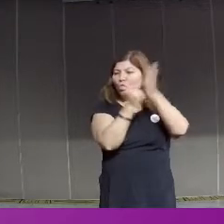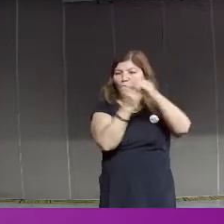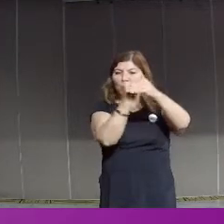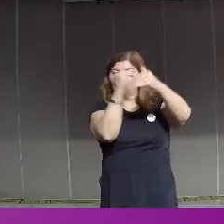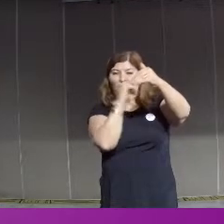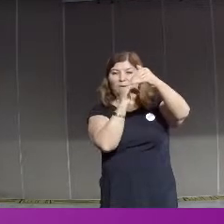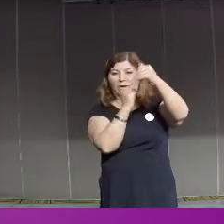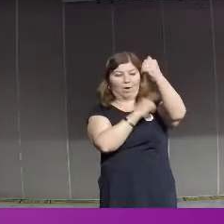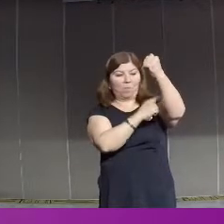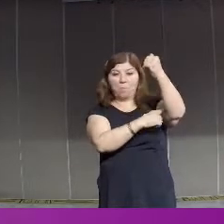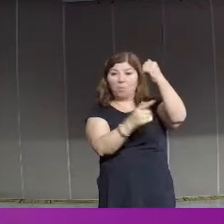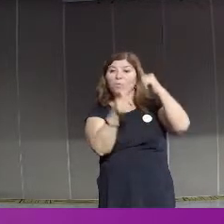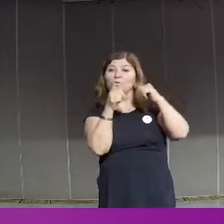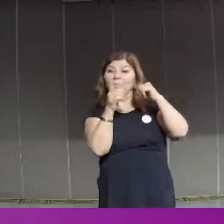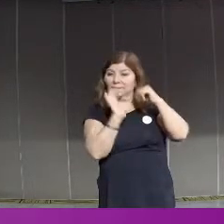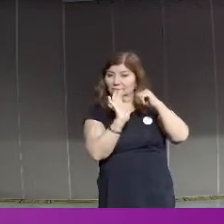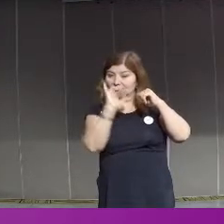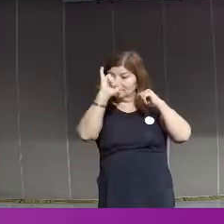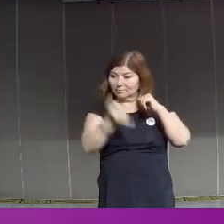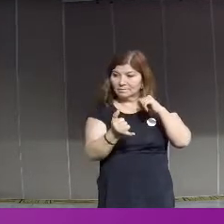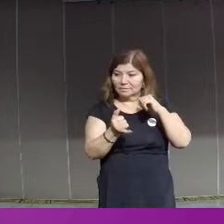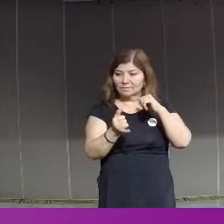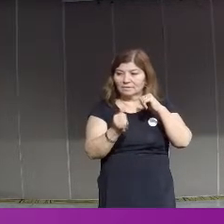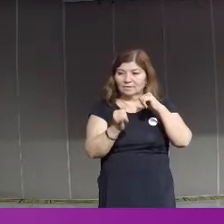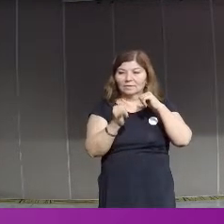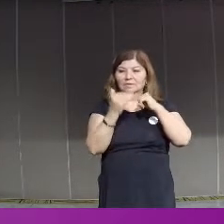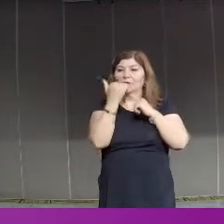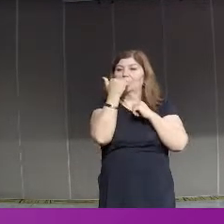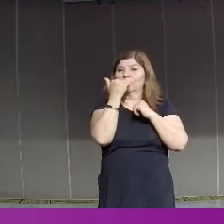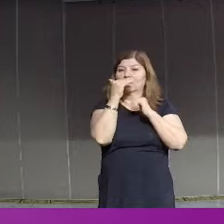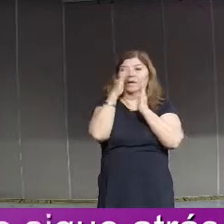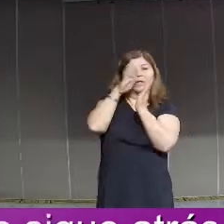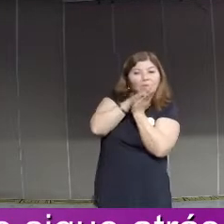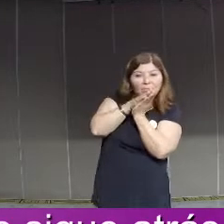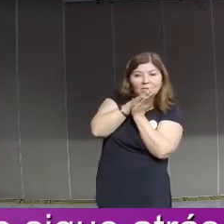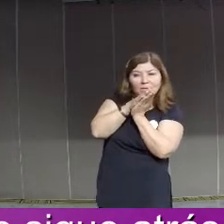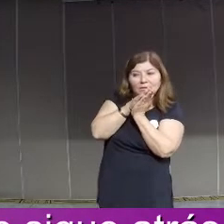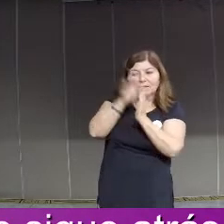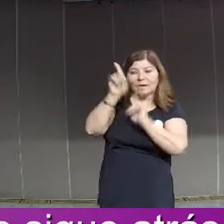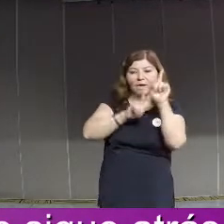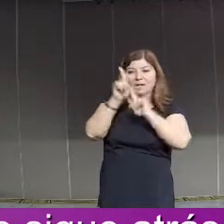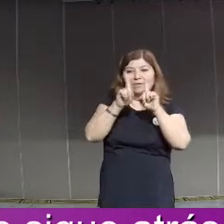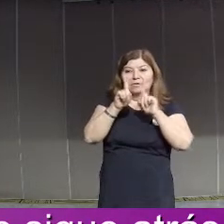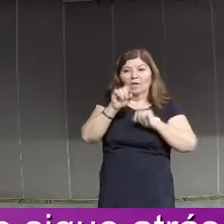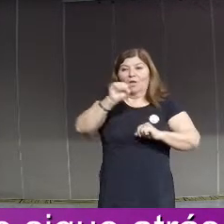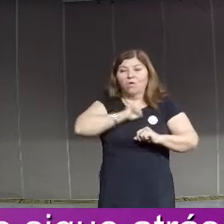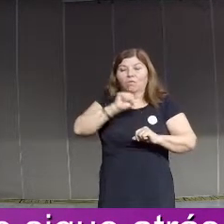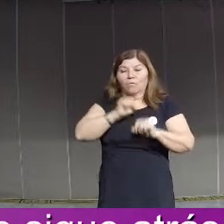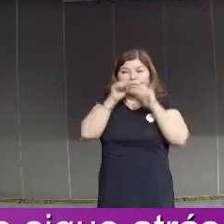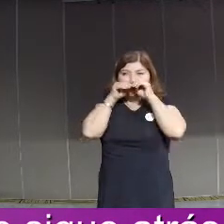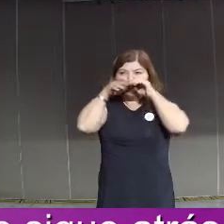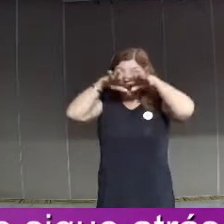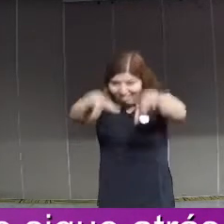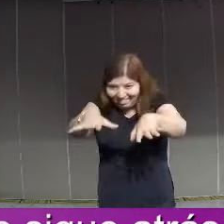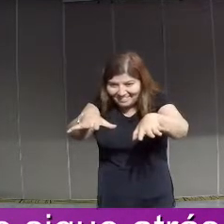músculo. Eso está caído, cuando uno traga se sube y tapa la nariz. Si alguna vez alguno se ahogó, le salió arroz por